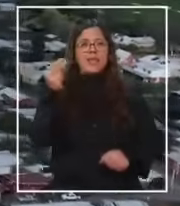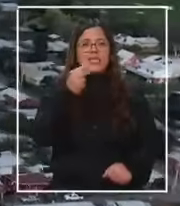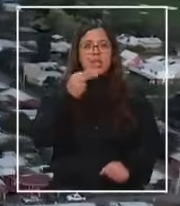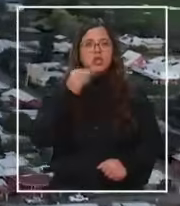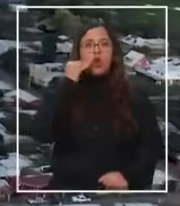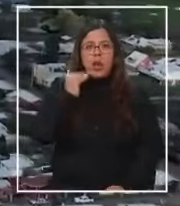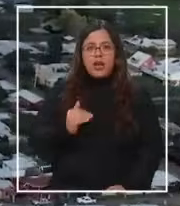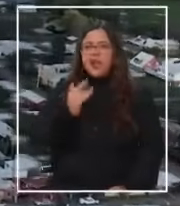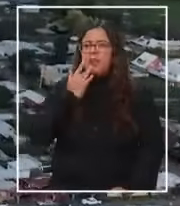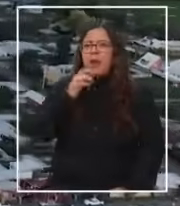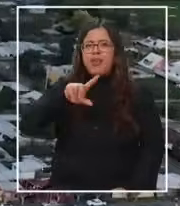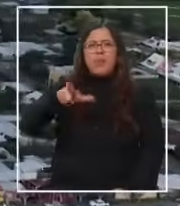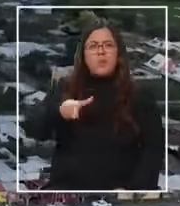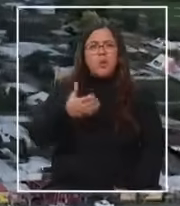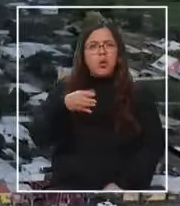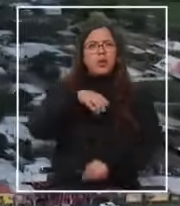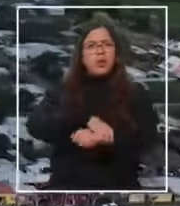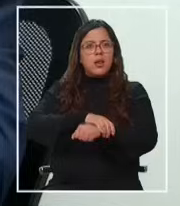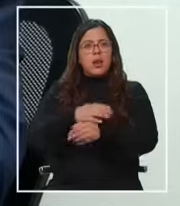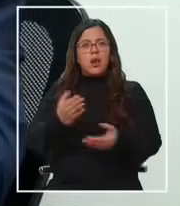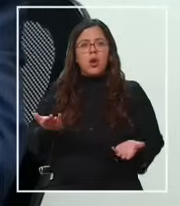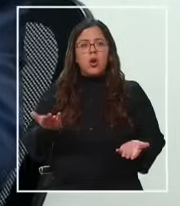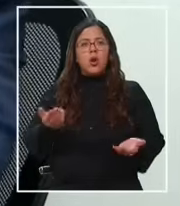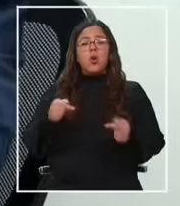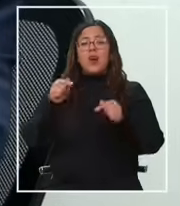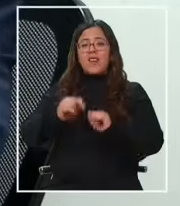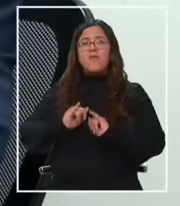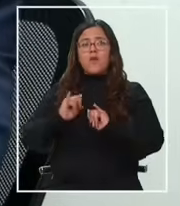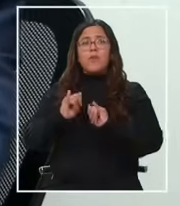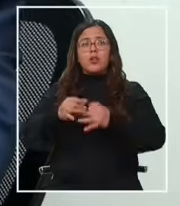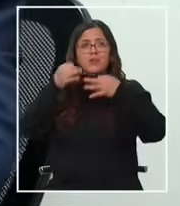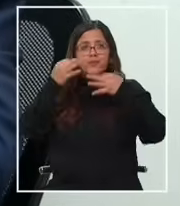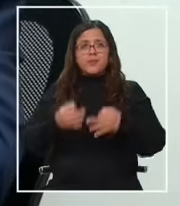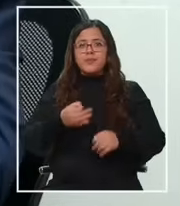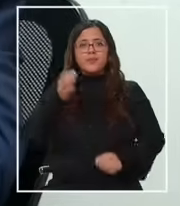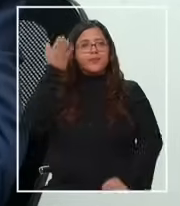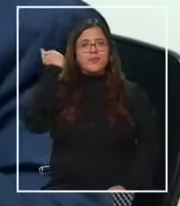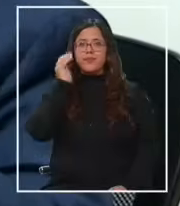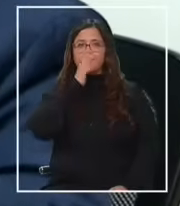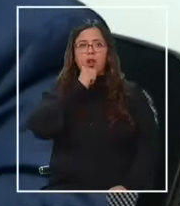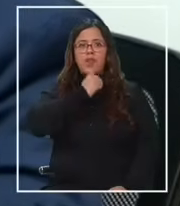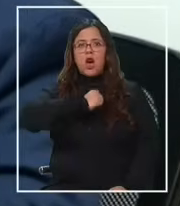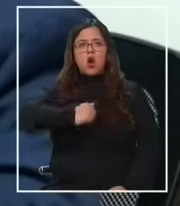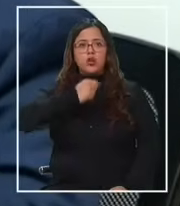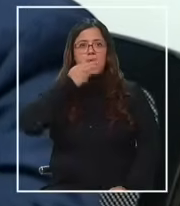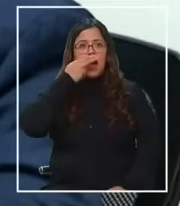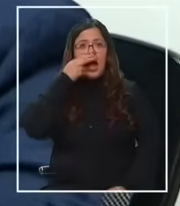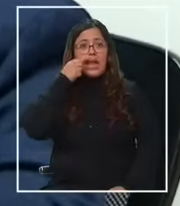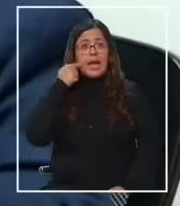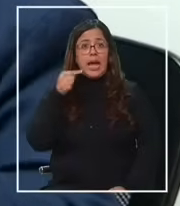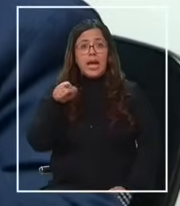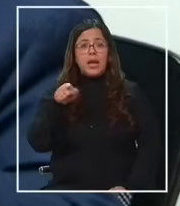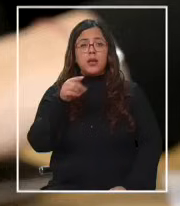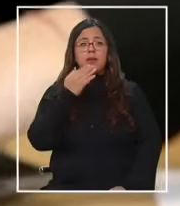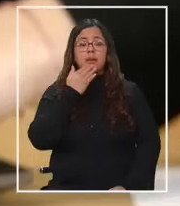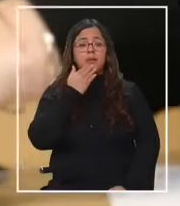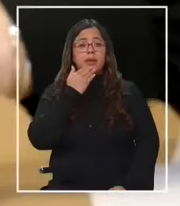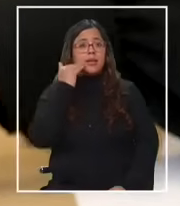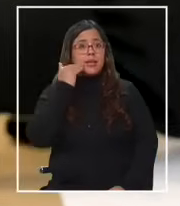¿Por qué demoran tanto en detenerlo? Antecedentes concretos no teníamos en contra de él, ni siquiera la víctima lo